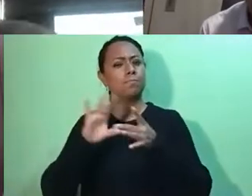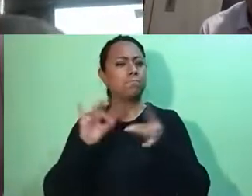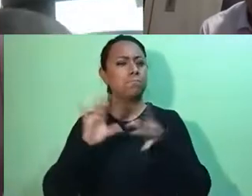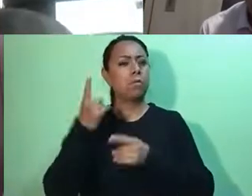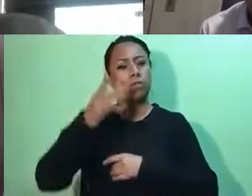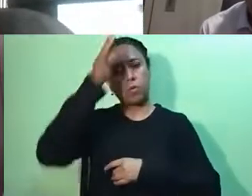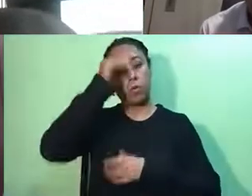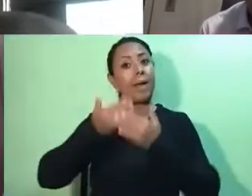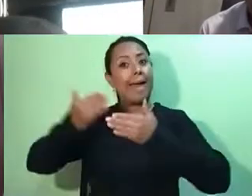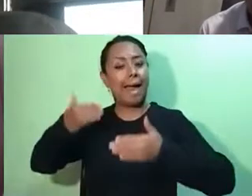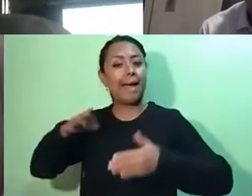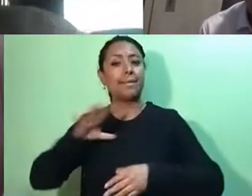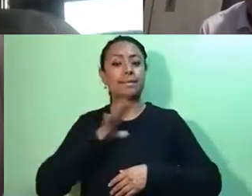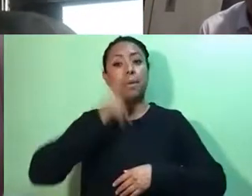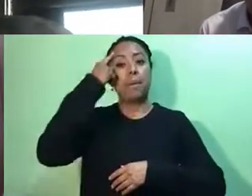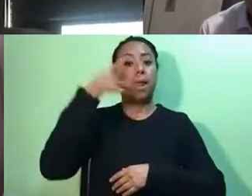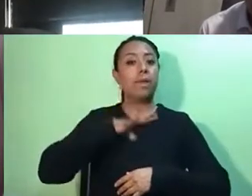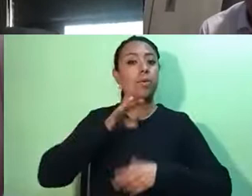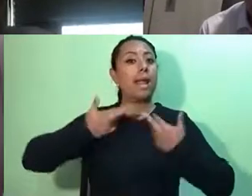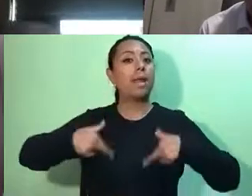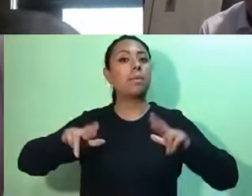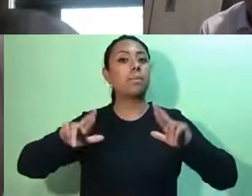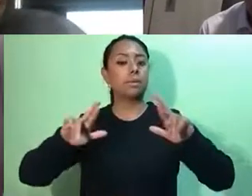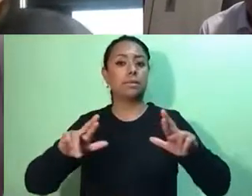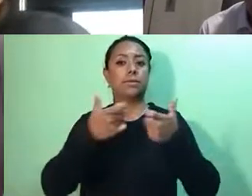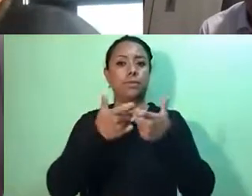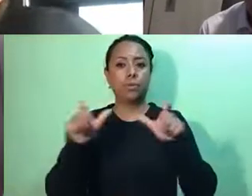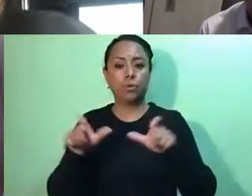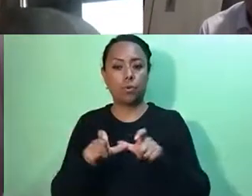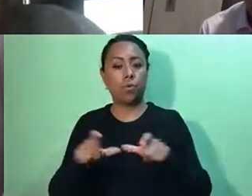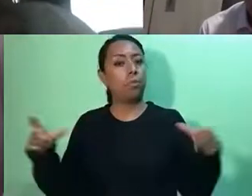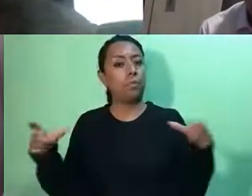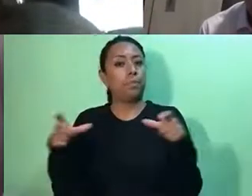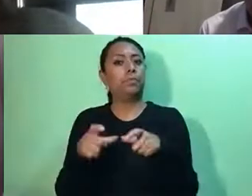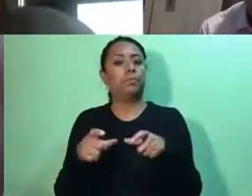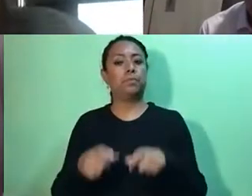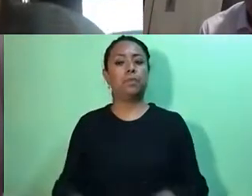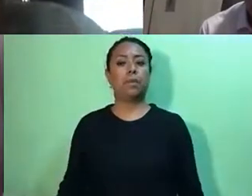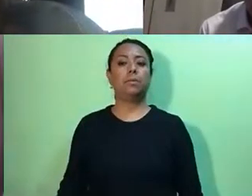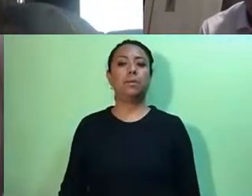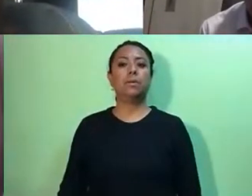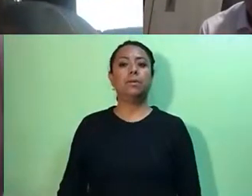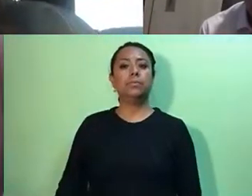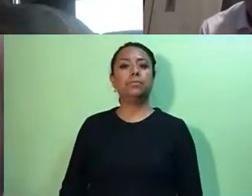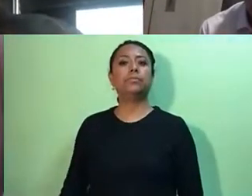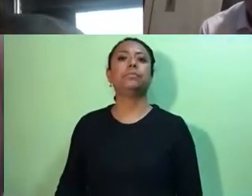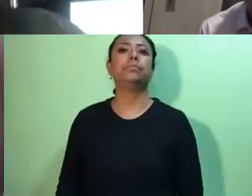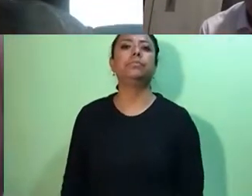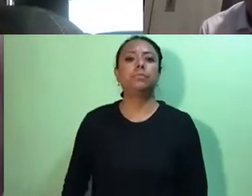estuvieran representación los grupos minoritarios. Pero sí quisiéramos como